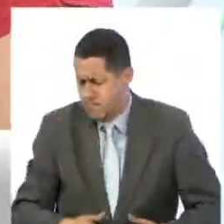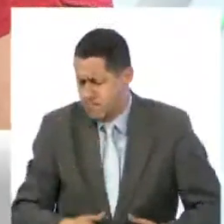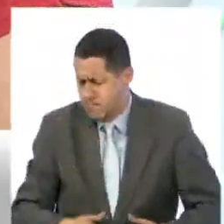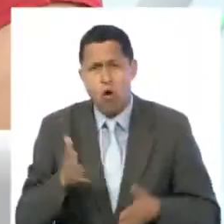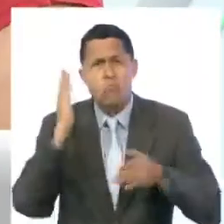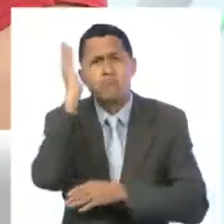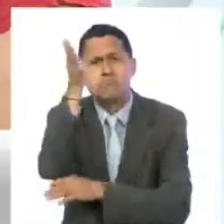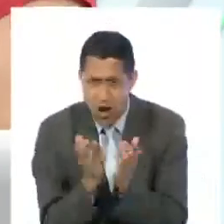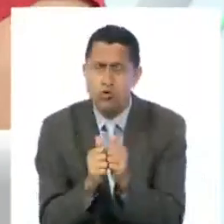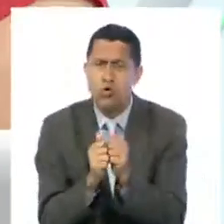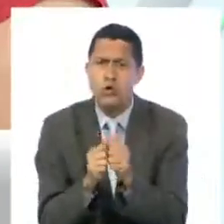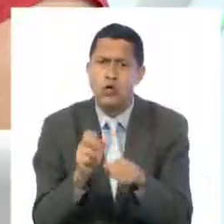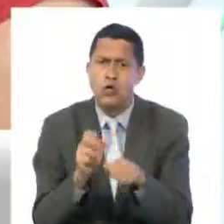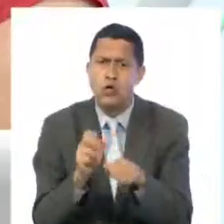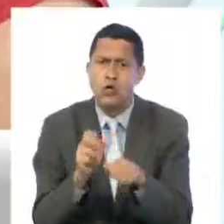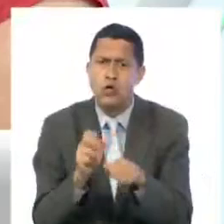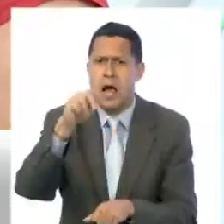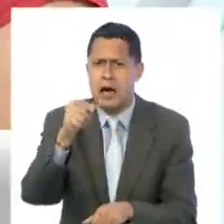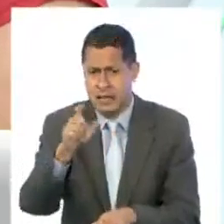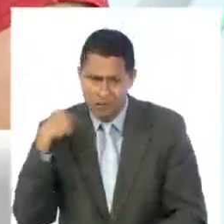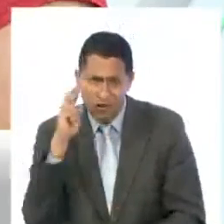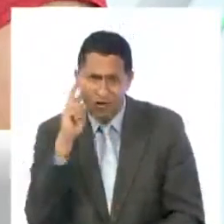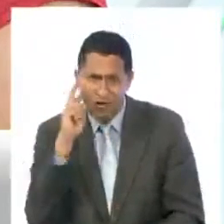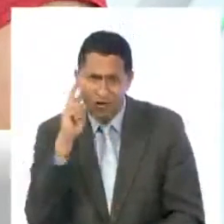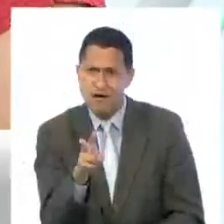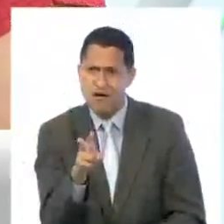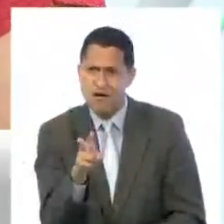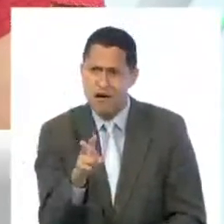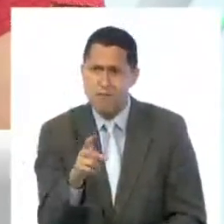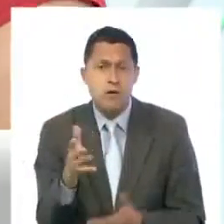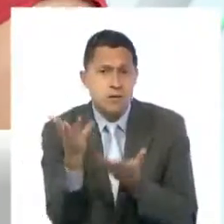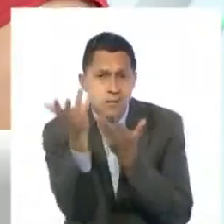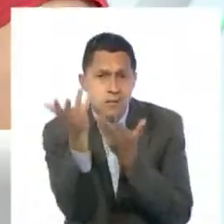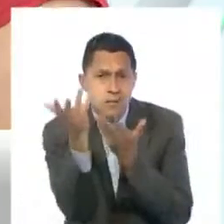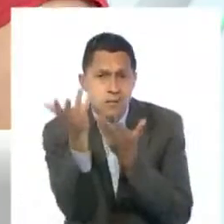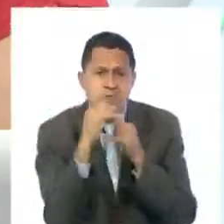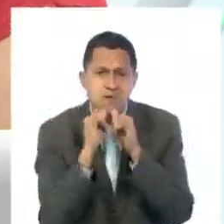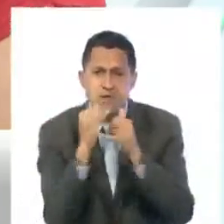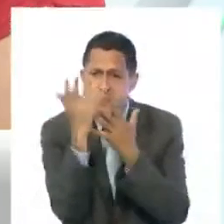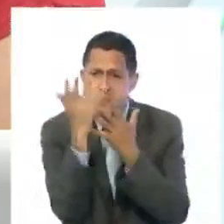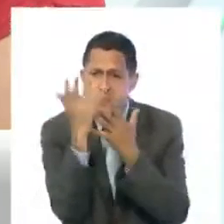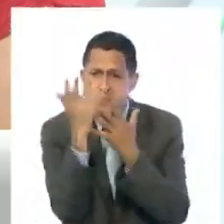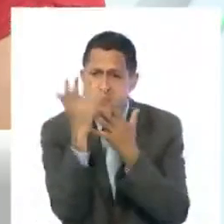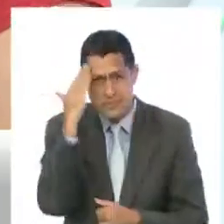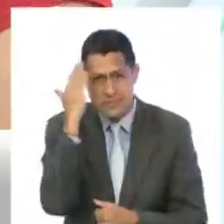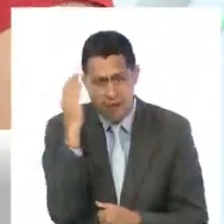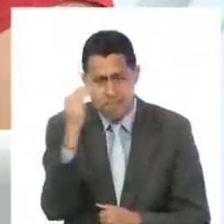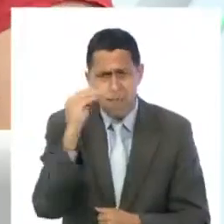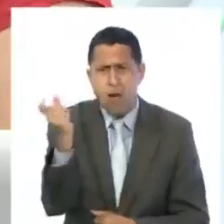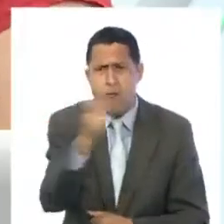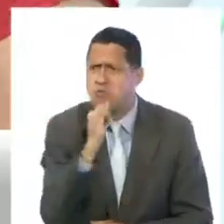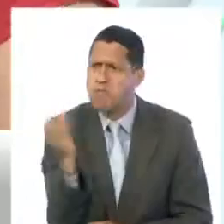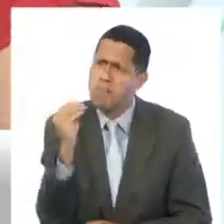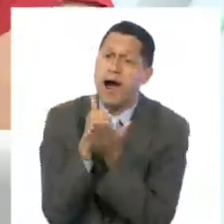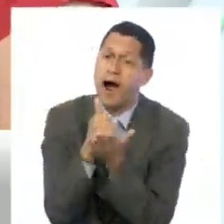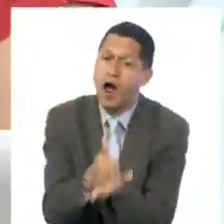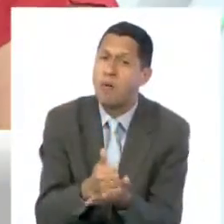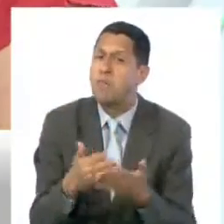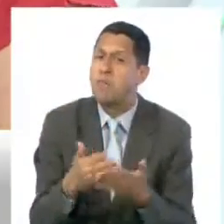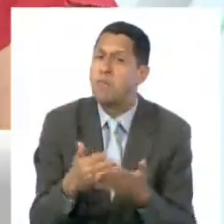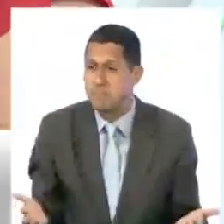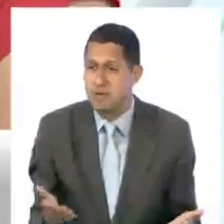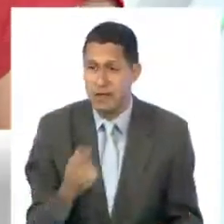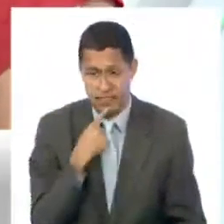tiempo es que él va a necesitar la concentración. Y tú puedes hacer 10 minutos de concentración, unos descansos y después 10 minutos más. Pero tienes